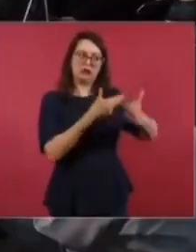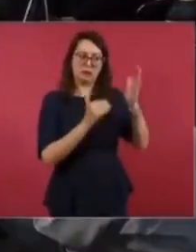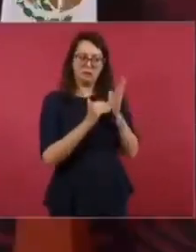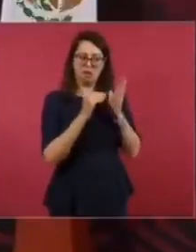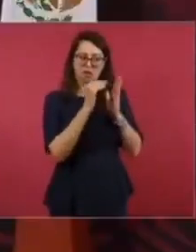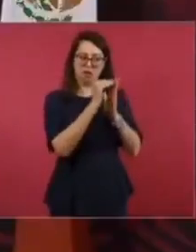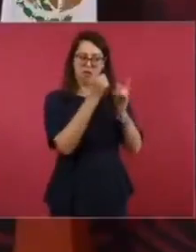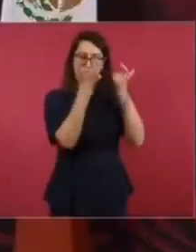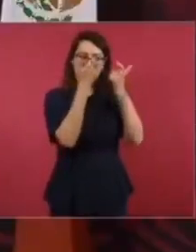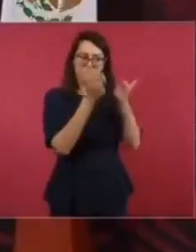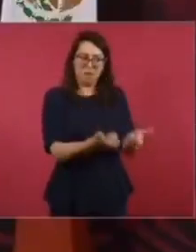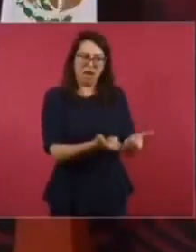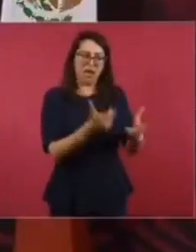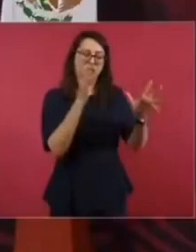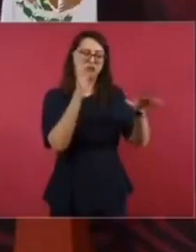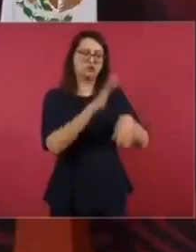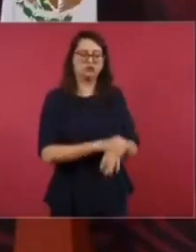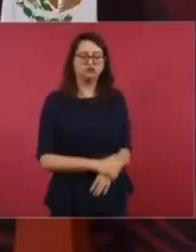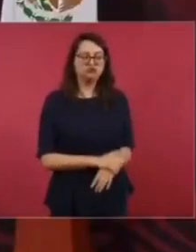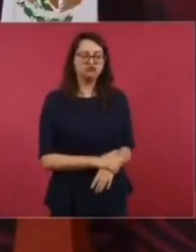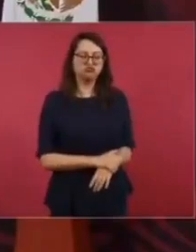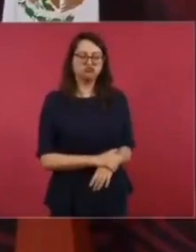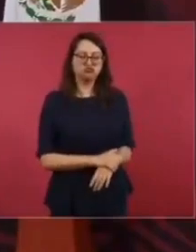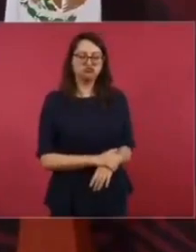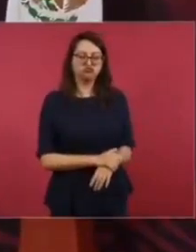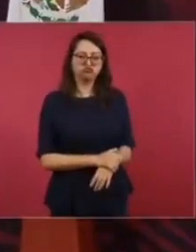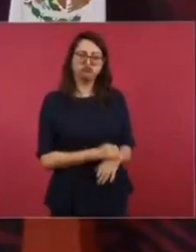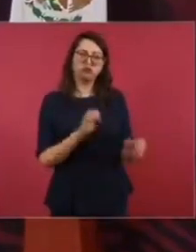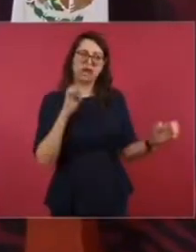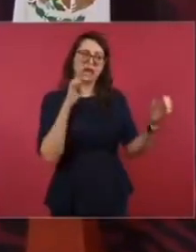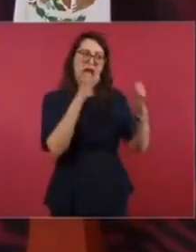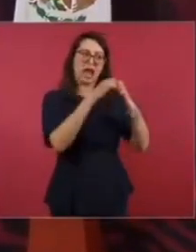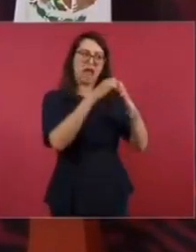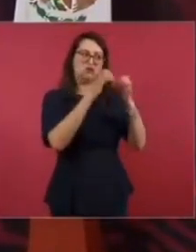por mínimo. Eso es lo que van a hacer y eso es a lo que están acostumbrados a hacer.